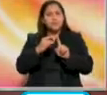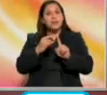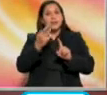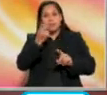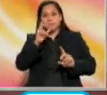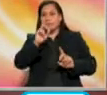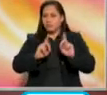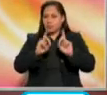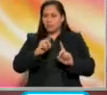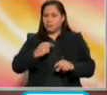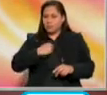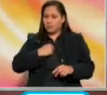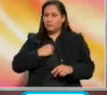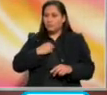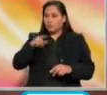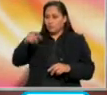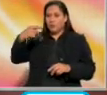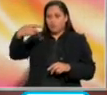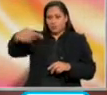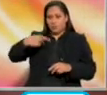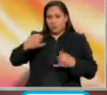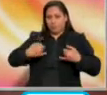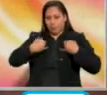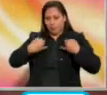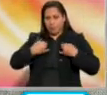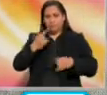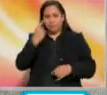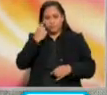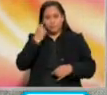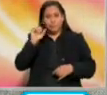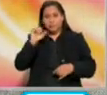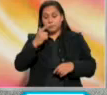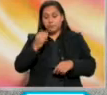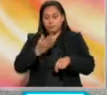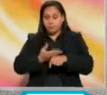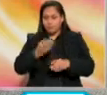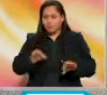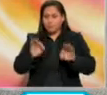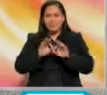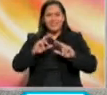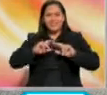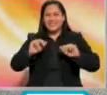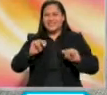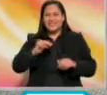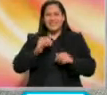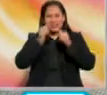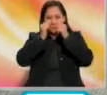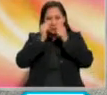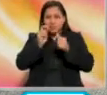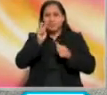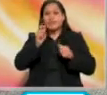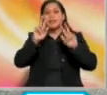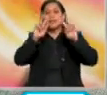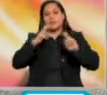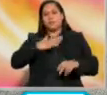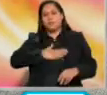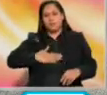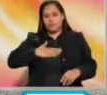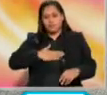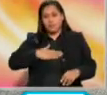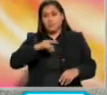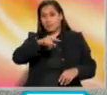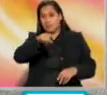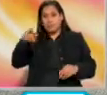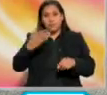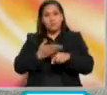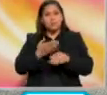yo constantemente obtengo de los chavos. Algo muy importante también, que nadie toma en cuenta, es el tema del placer. Para ellos también es